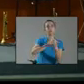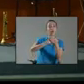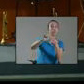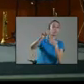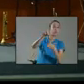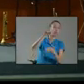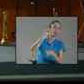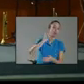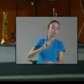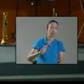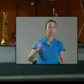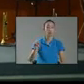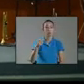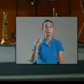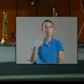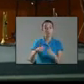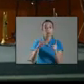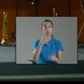¡Aleluya!